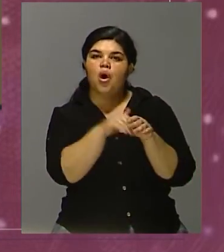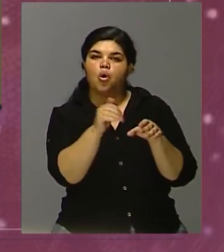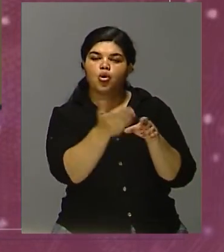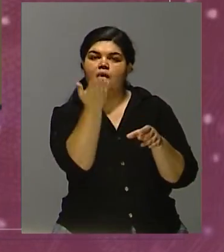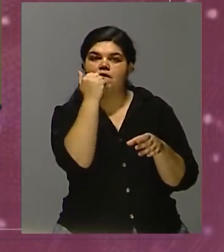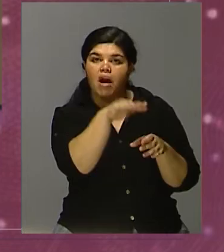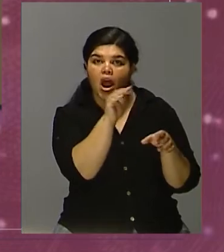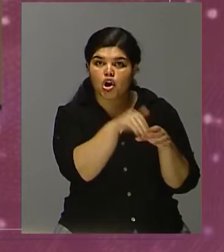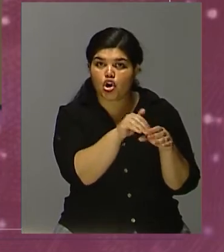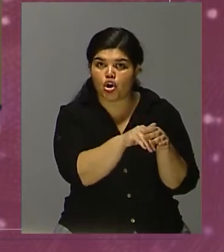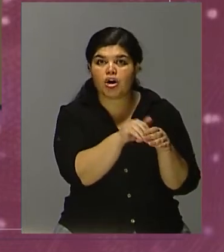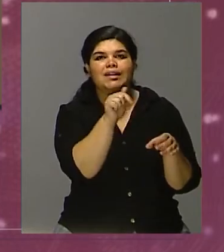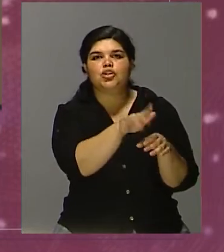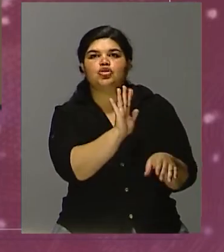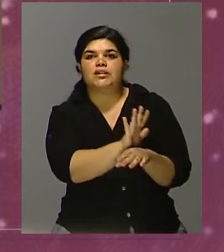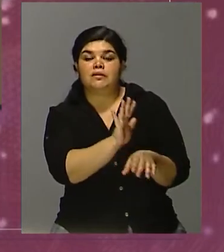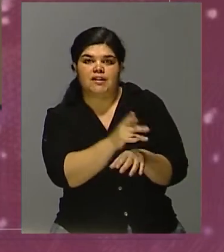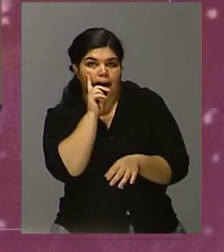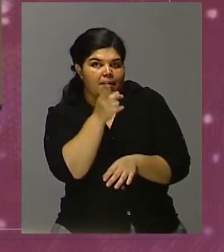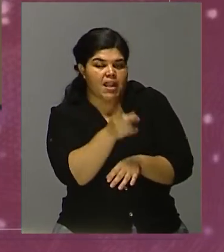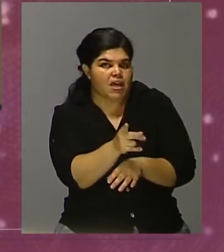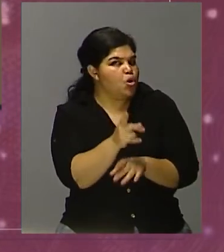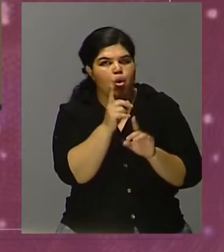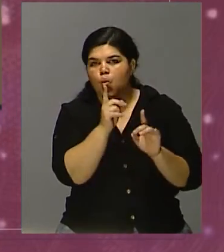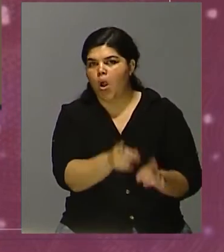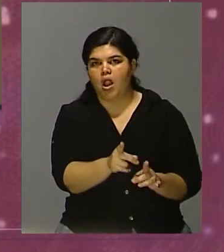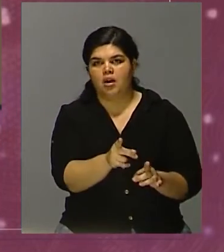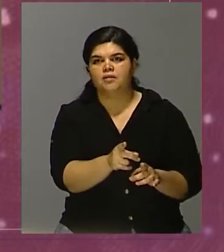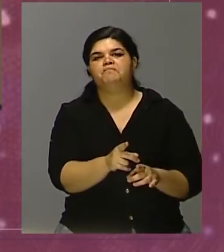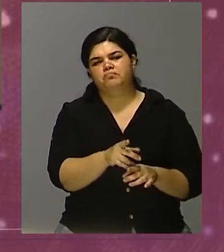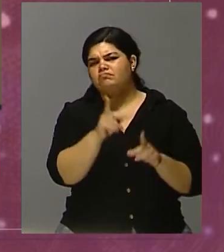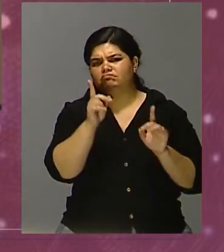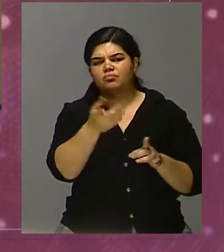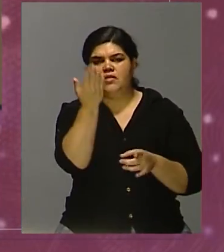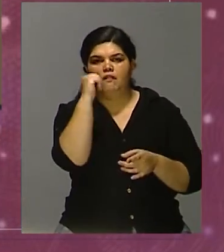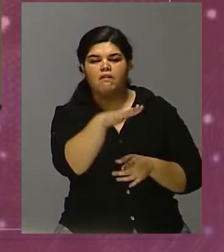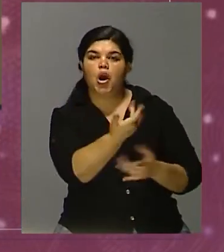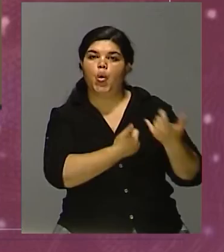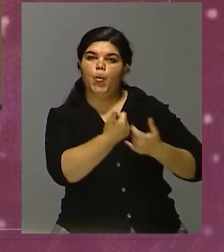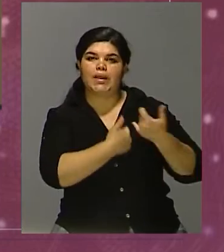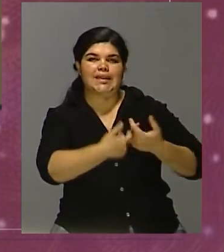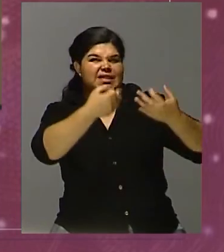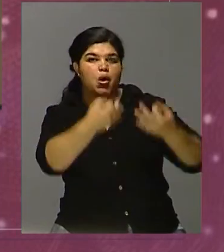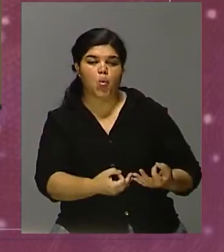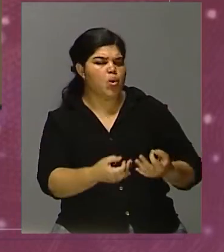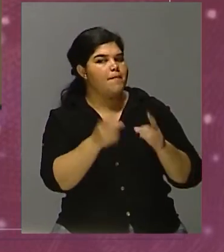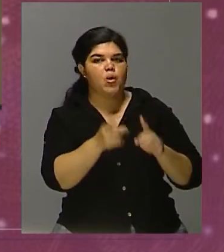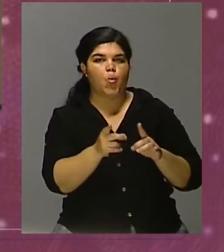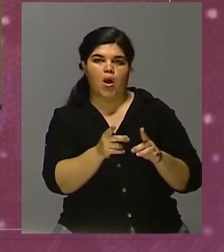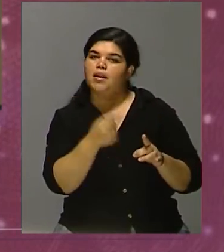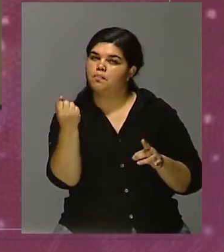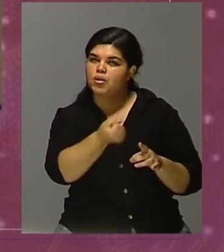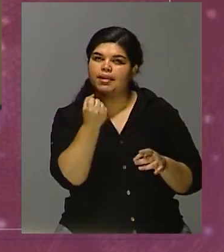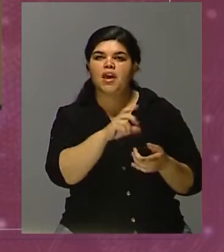aunque eso hoy por hoy pueda representar algún tipo de riesgo, más allá que incluso de la propia seguridad que te dicen los bancos que tienen. La otra pregunta que te iba a